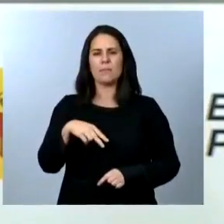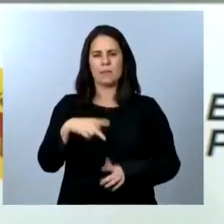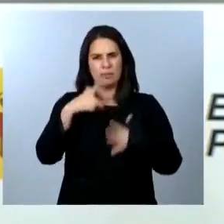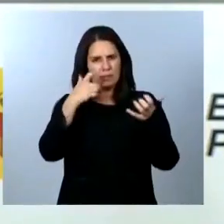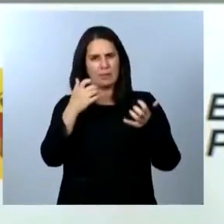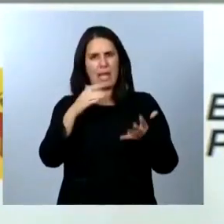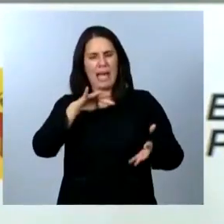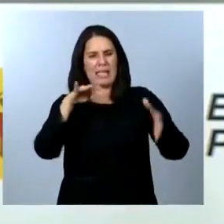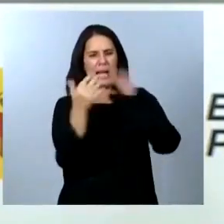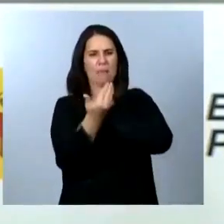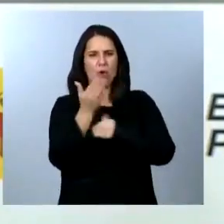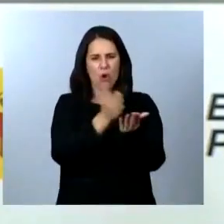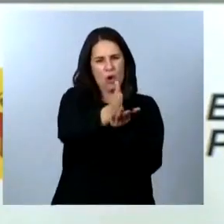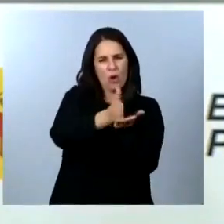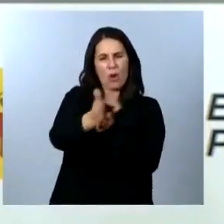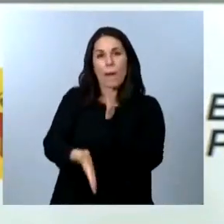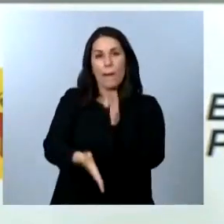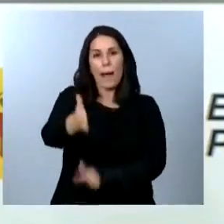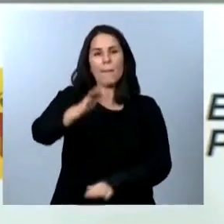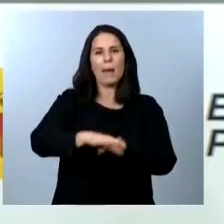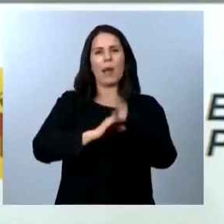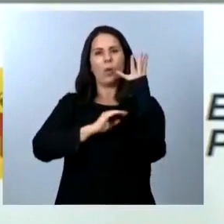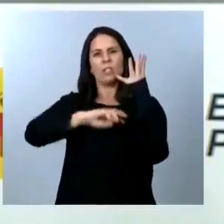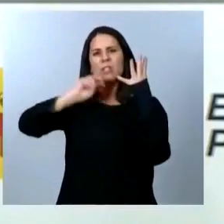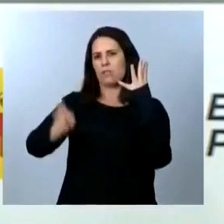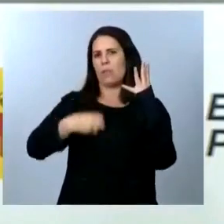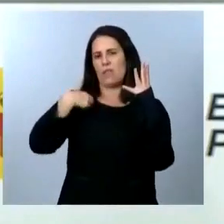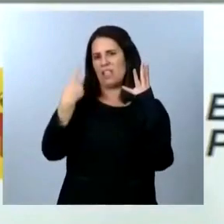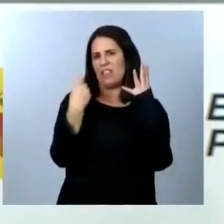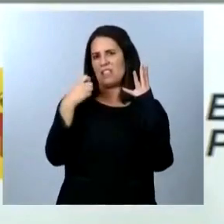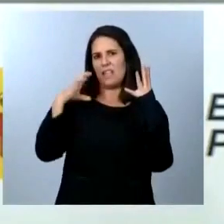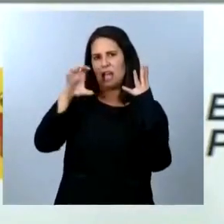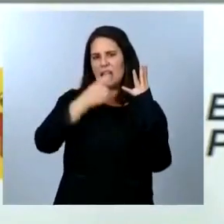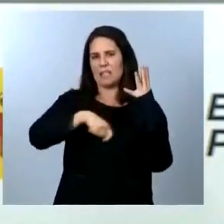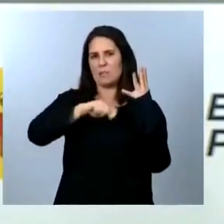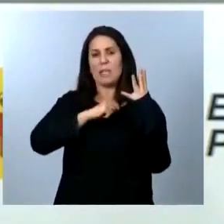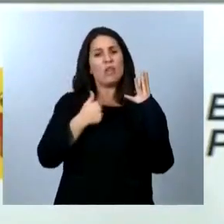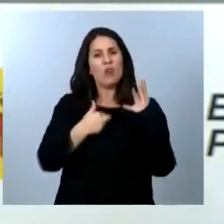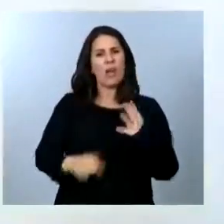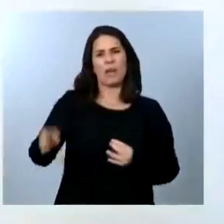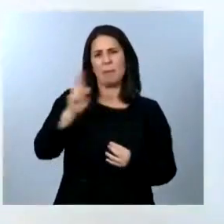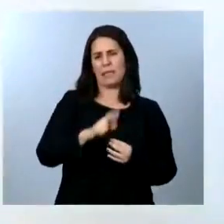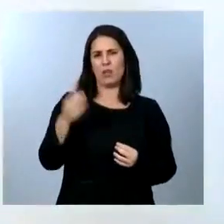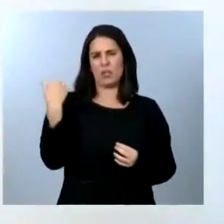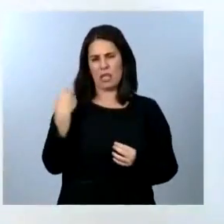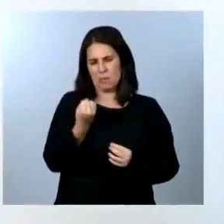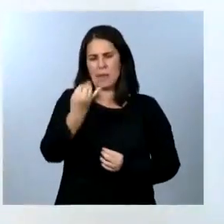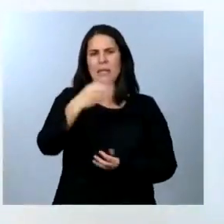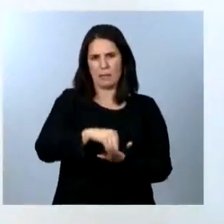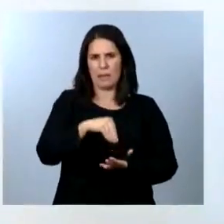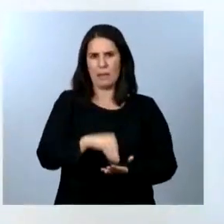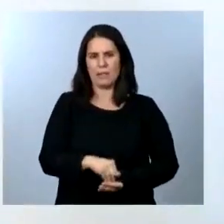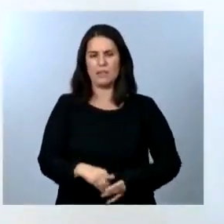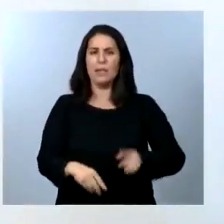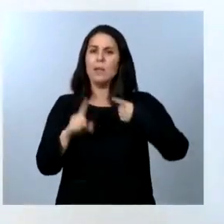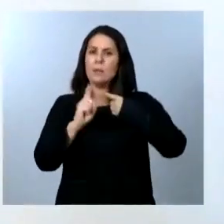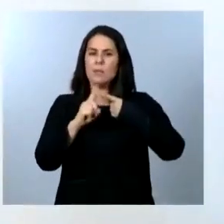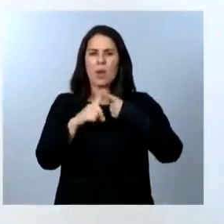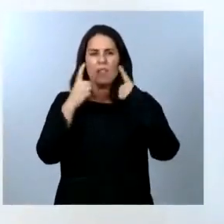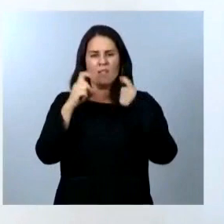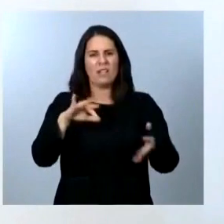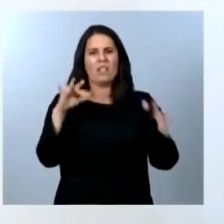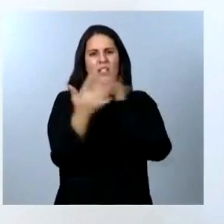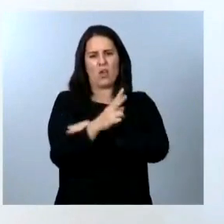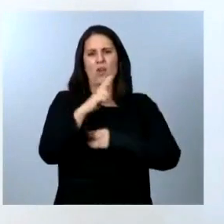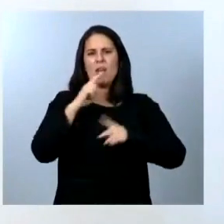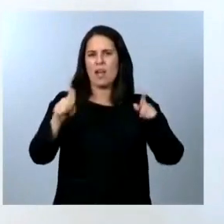grandes transformaciones que nuestro país necesita y que he repetido en reiteradas ocasiones. Primero, la transición ecológica, para la cual no